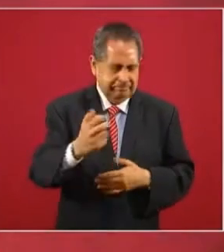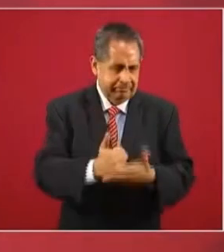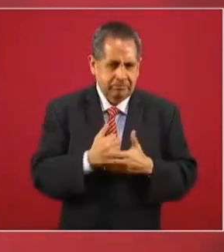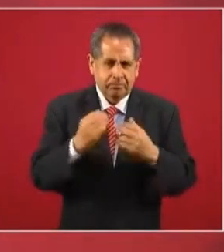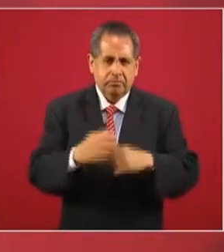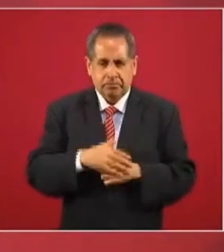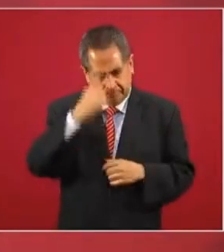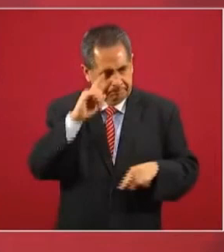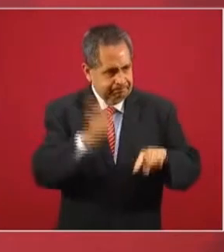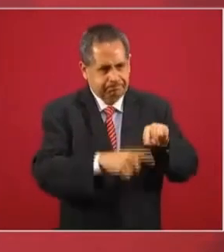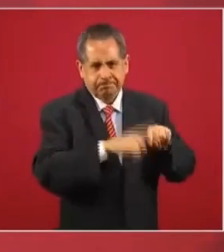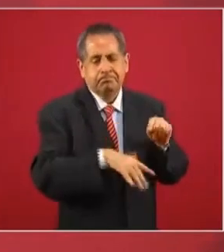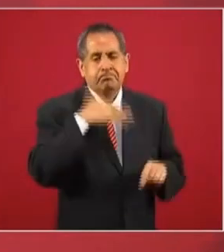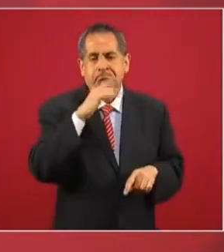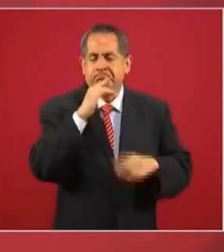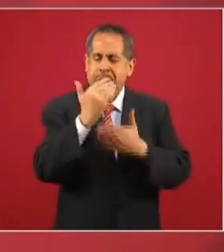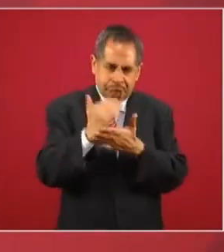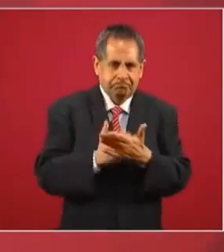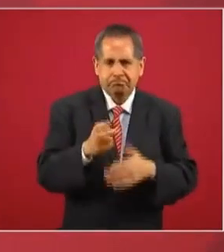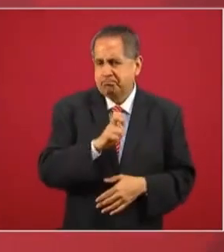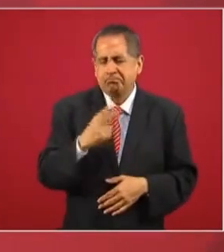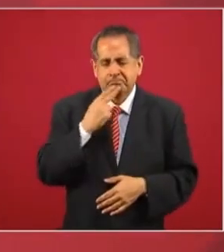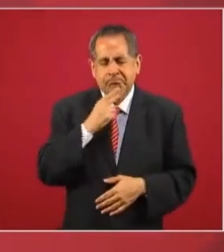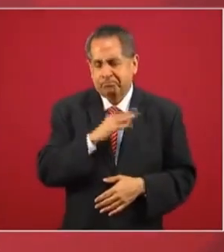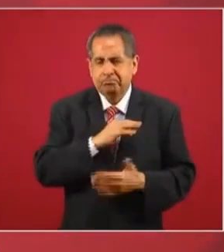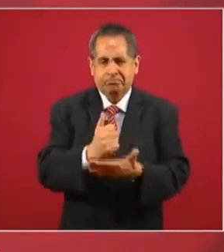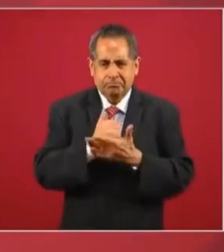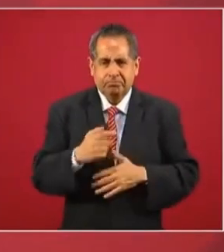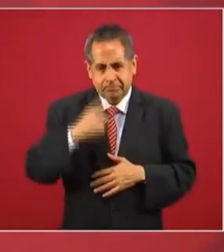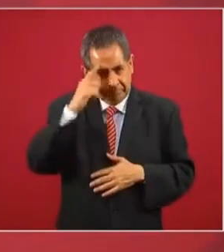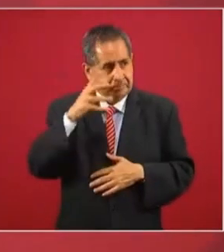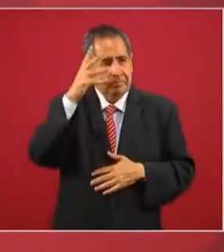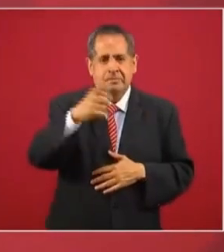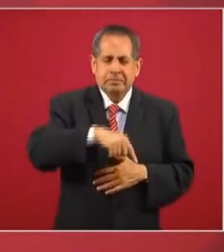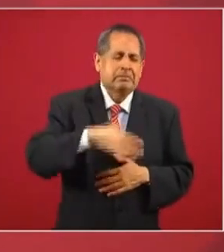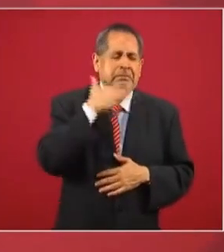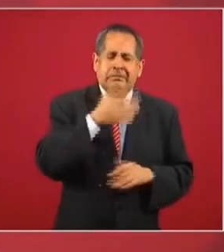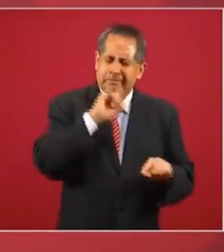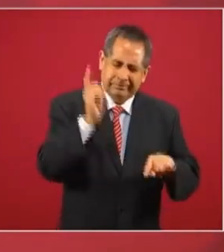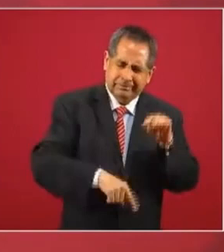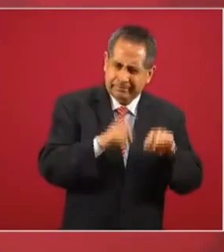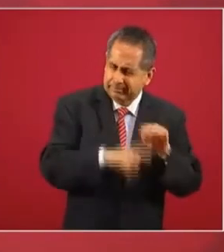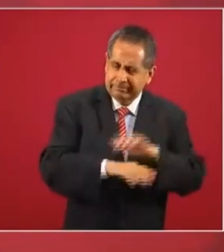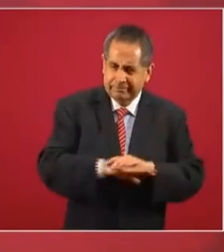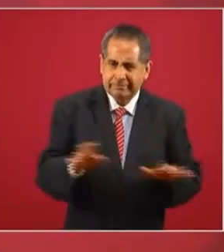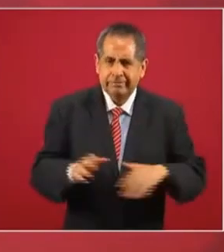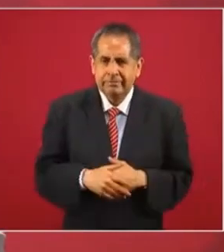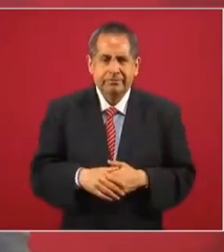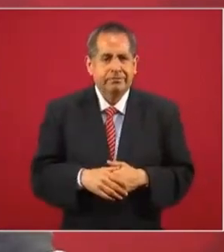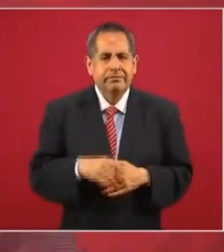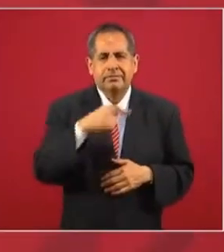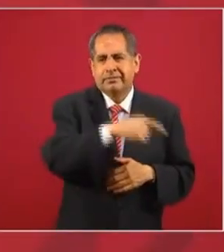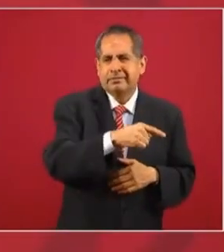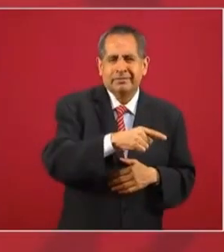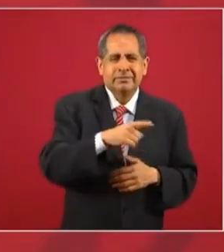a limpiar de corrupción a México, a desterrar la corrupción, que no es pandemia,